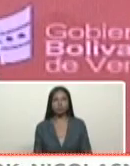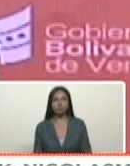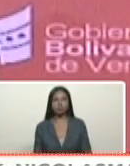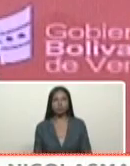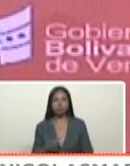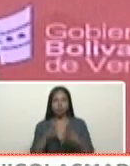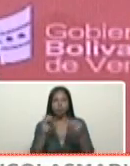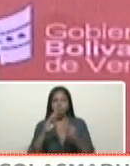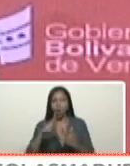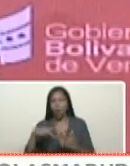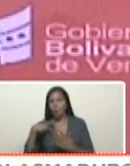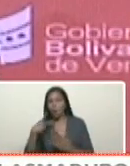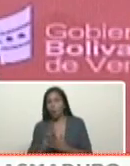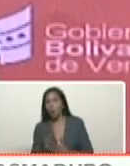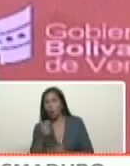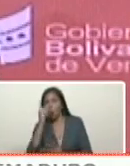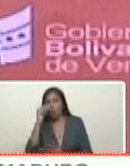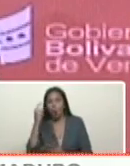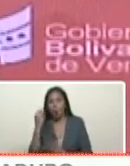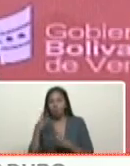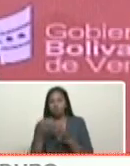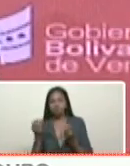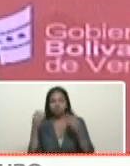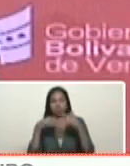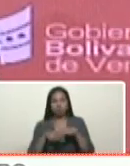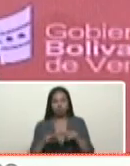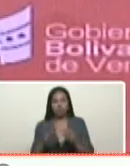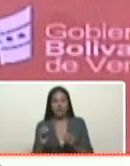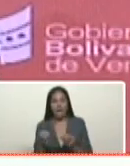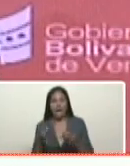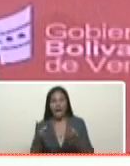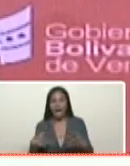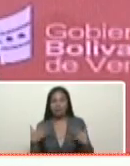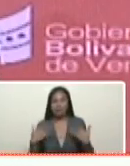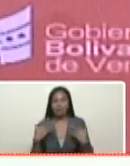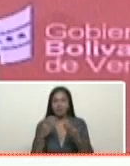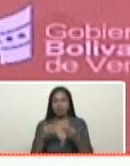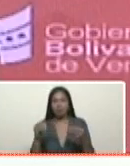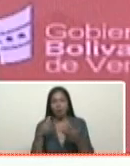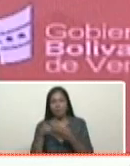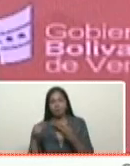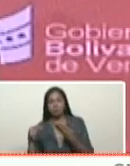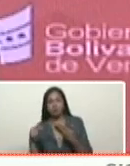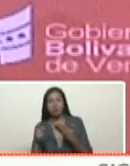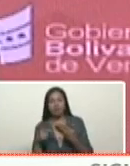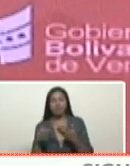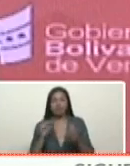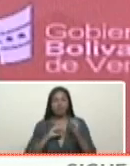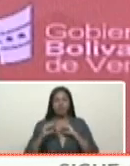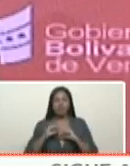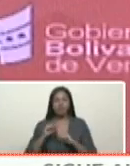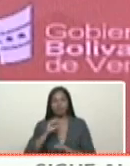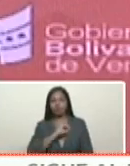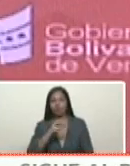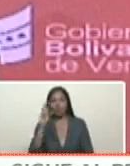de voluntarios, voluntarias, de activistas del movimiento Somos Venezuela,